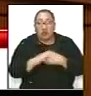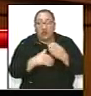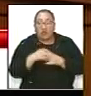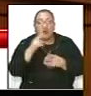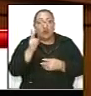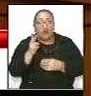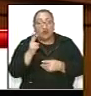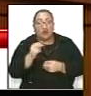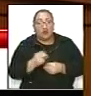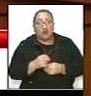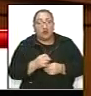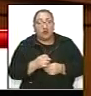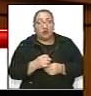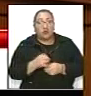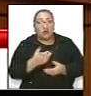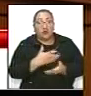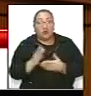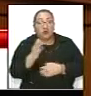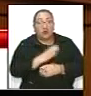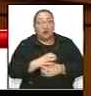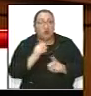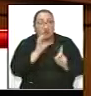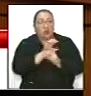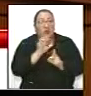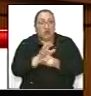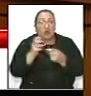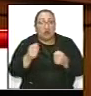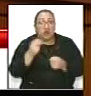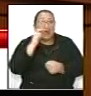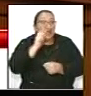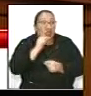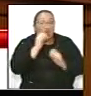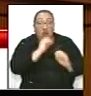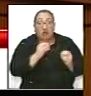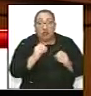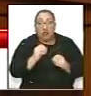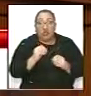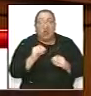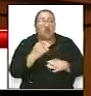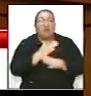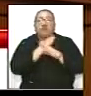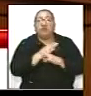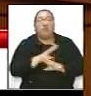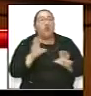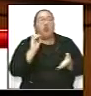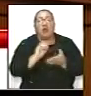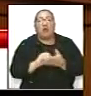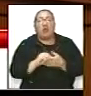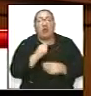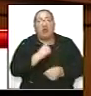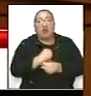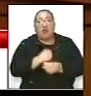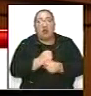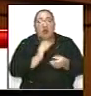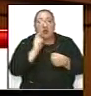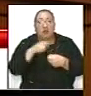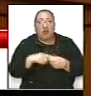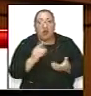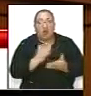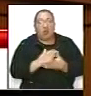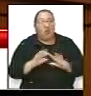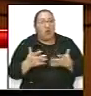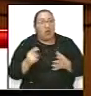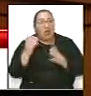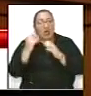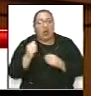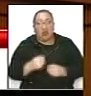docentes destituidos por conducta de hostigamiento sexual quedarán inhabilitados permanentemente para desempeñar cualquier